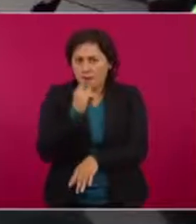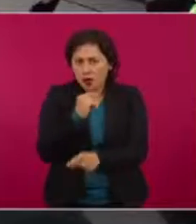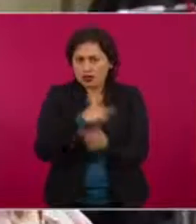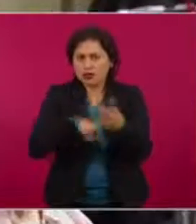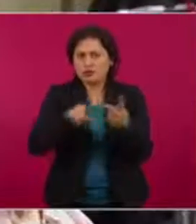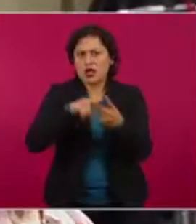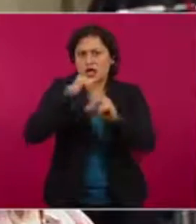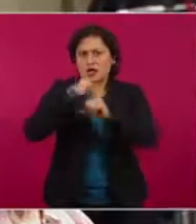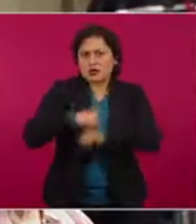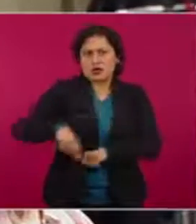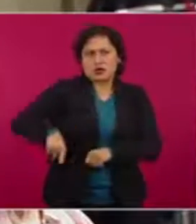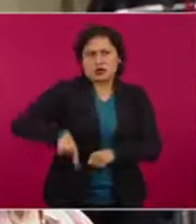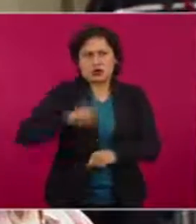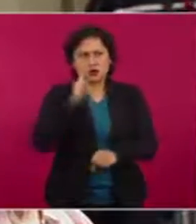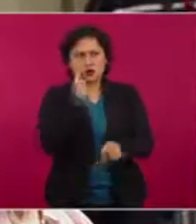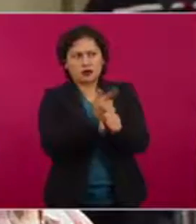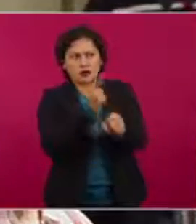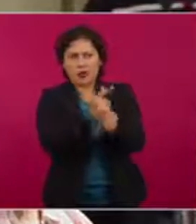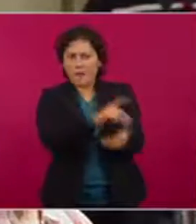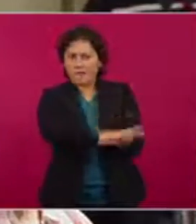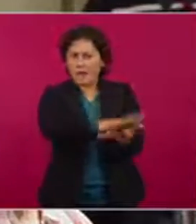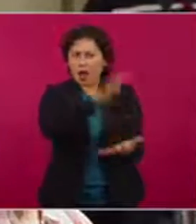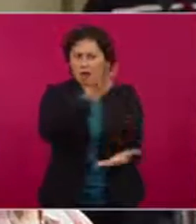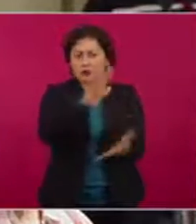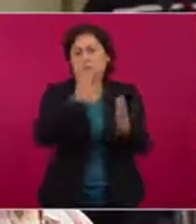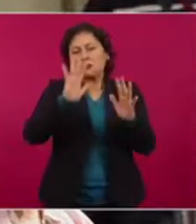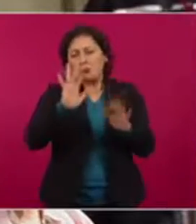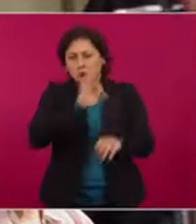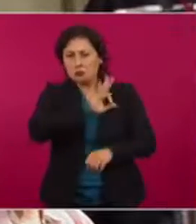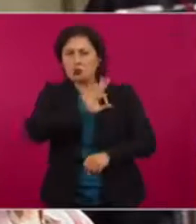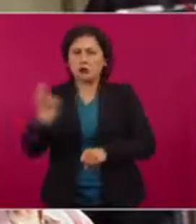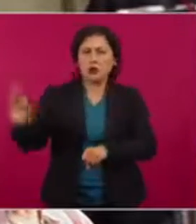ellos, pues bueno, crear un modelo en donde ellos pues puedan ser